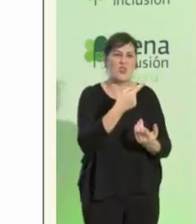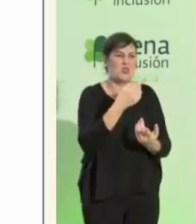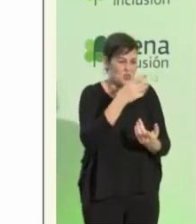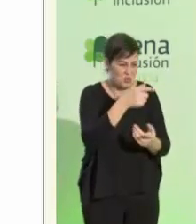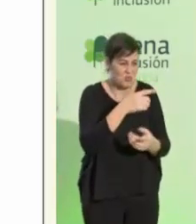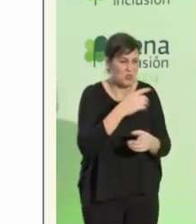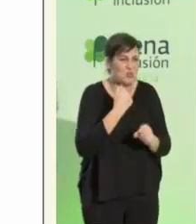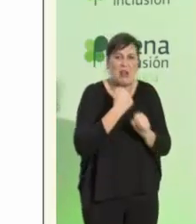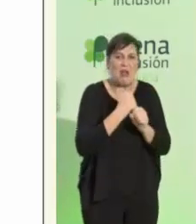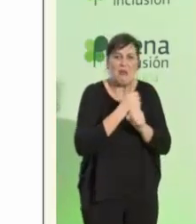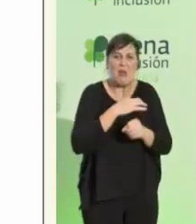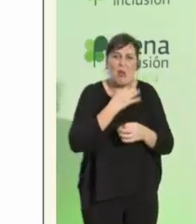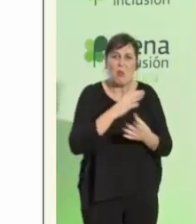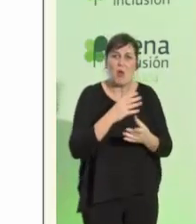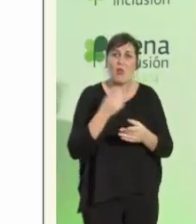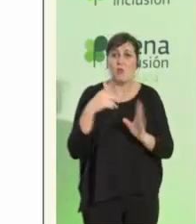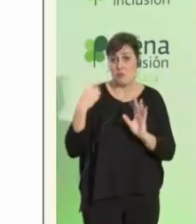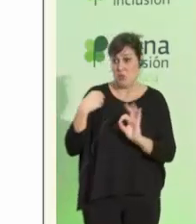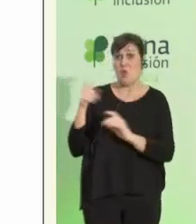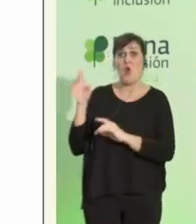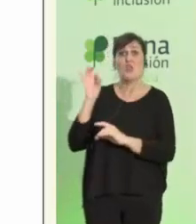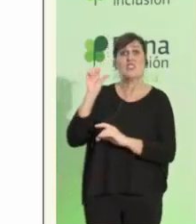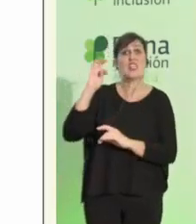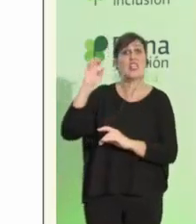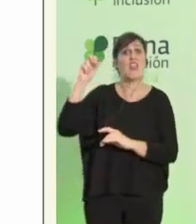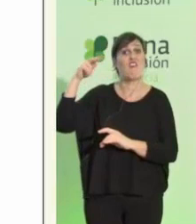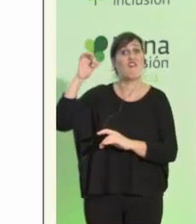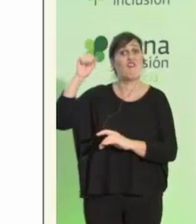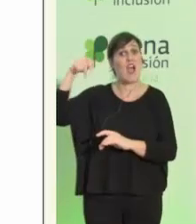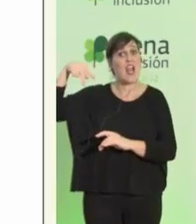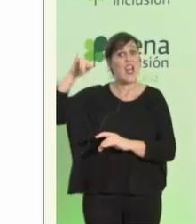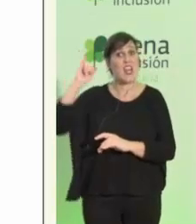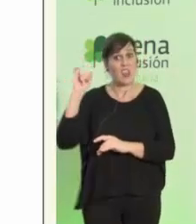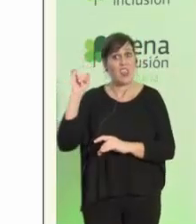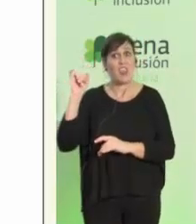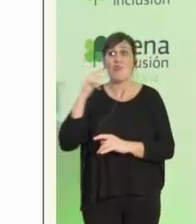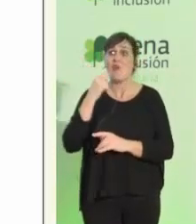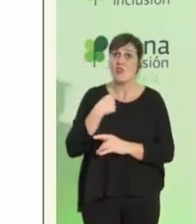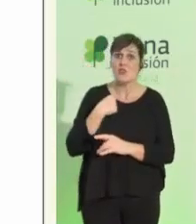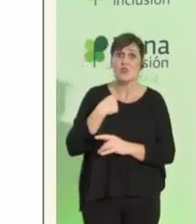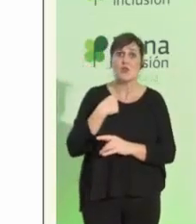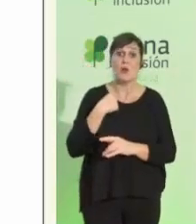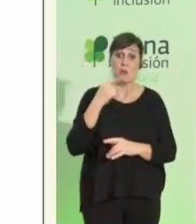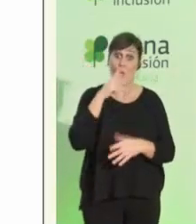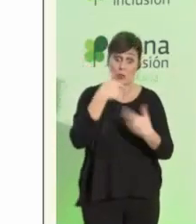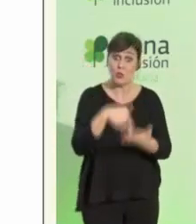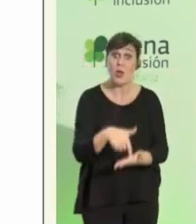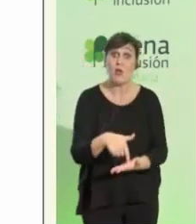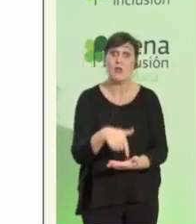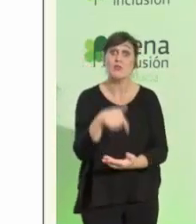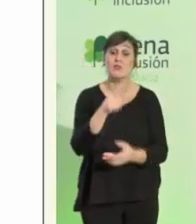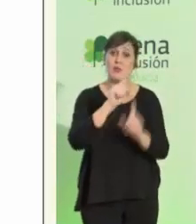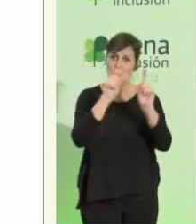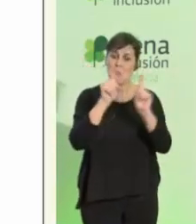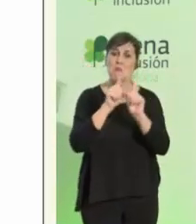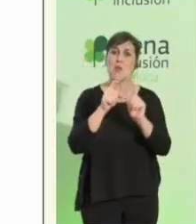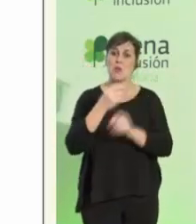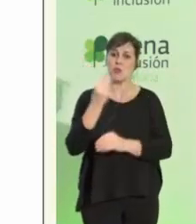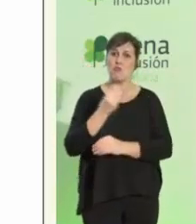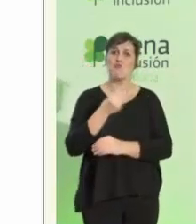que me dijo eso, que yo podía trabajar. Y hoy en día está trabajando en una buena empresa y